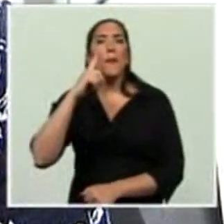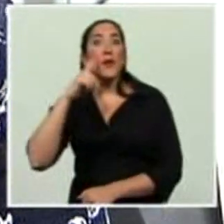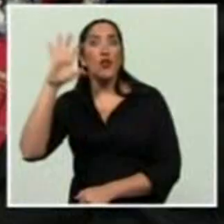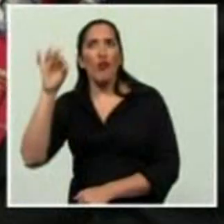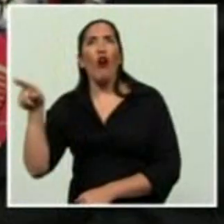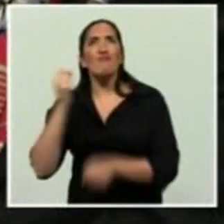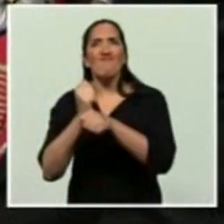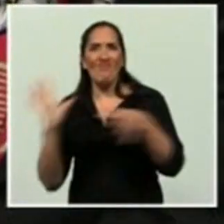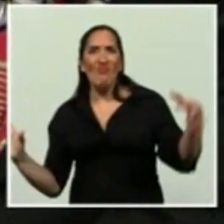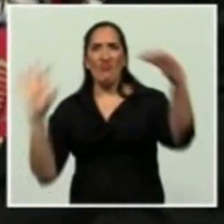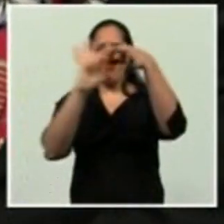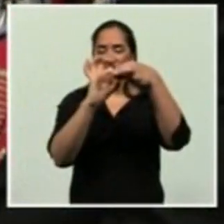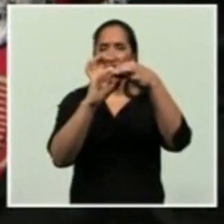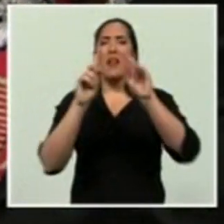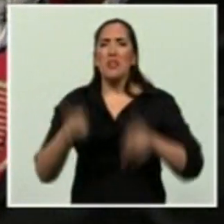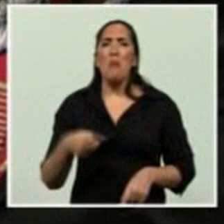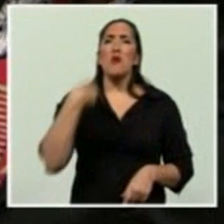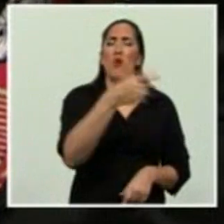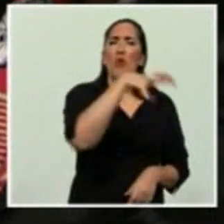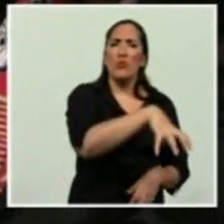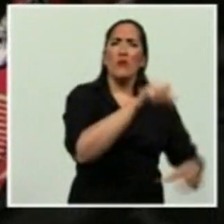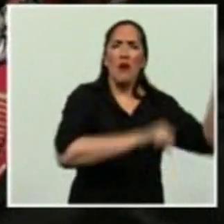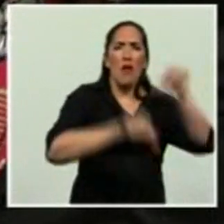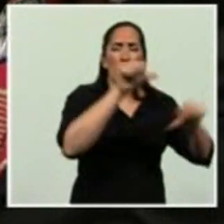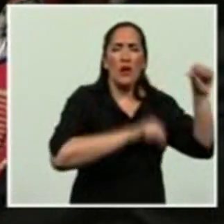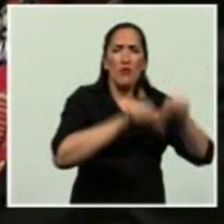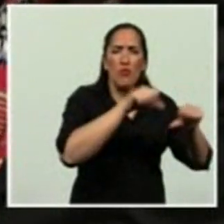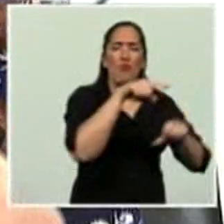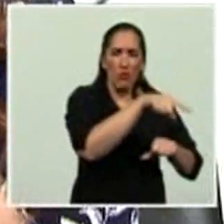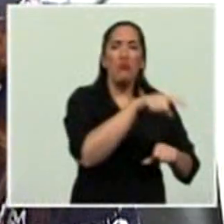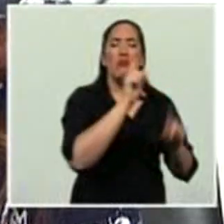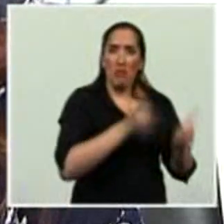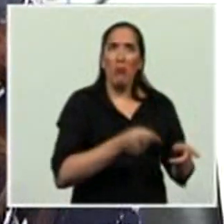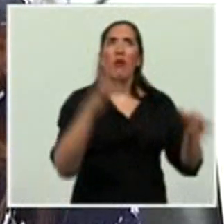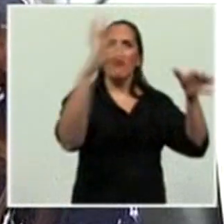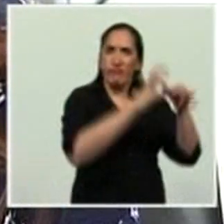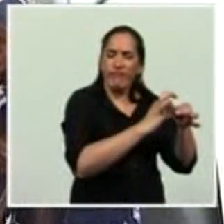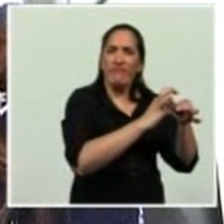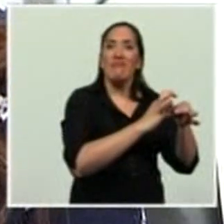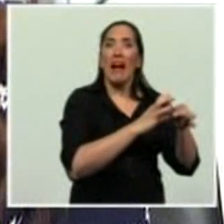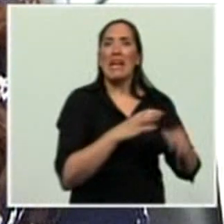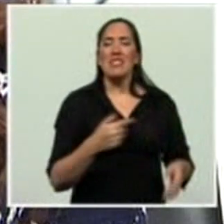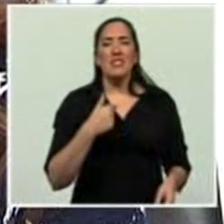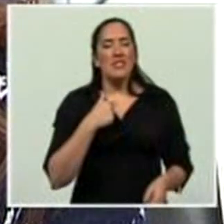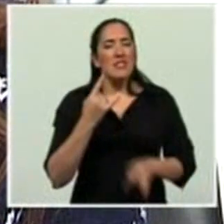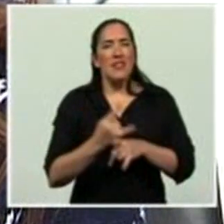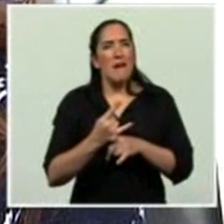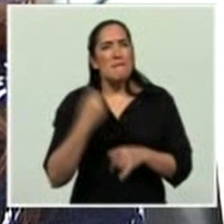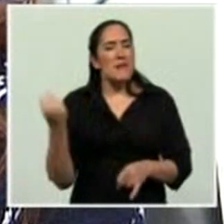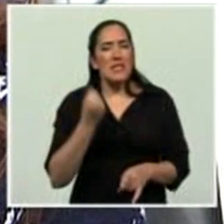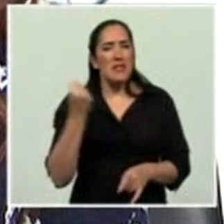sancor también con el laboratorio sidus como ven lo que siempre hemos querido hacer nosotros